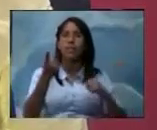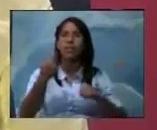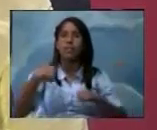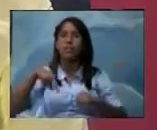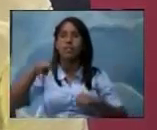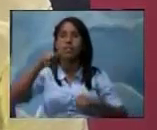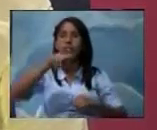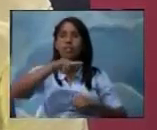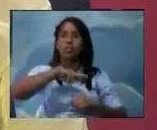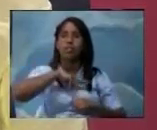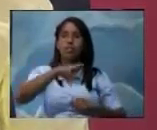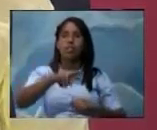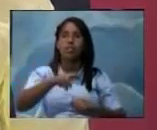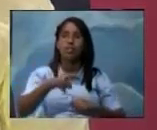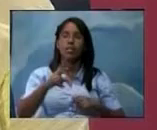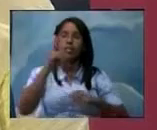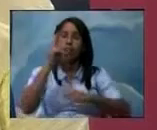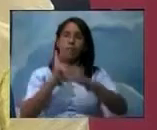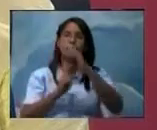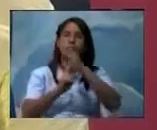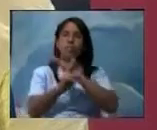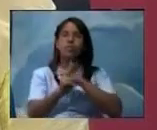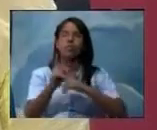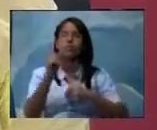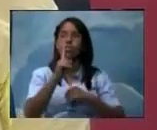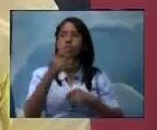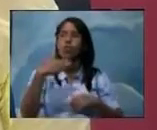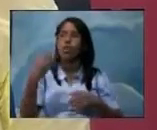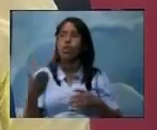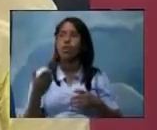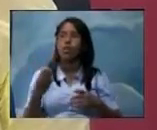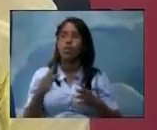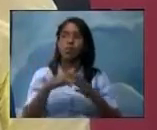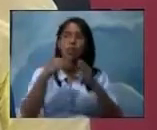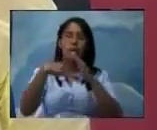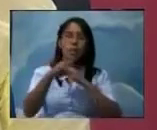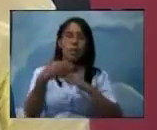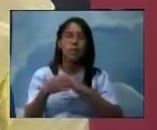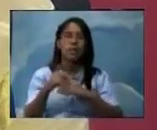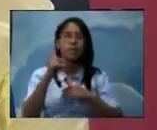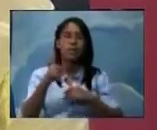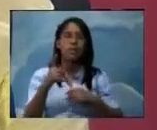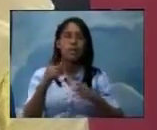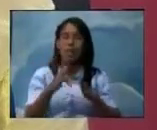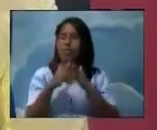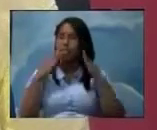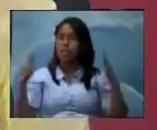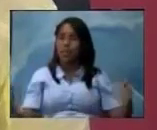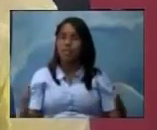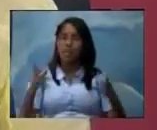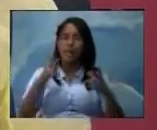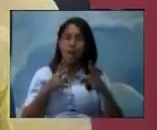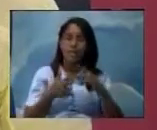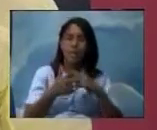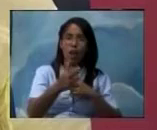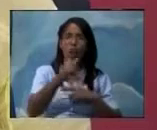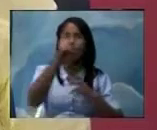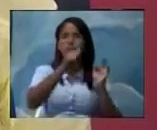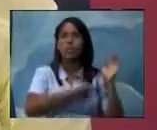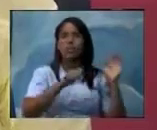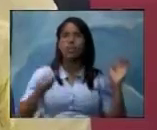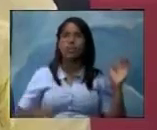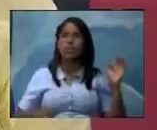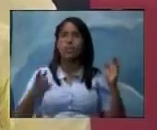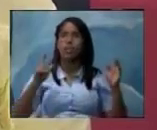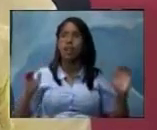y nuestra visión, no en lo que pasa. Y las distancias se acortan en el Señor.